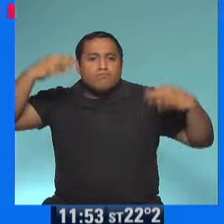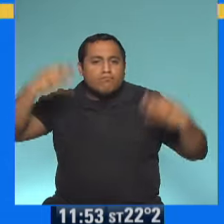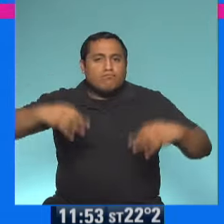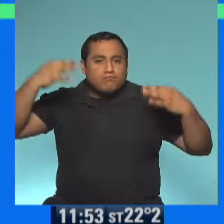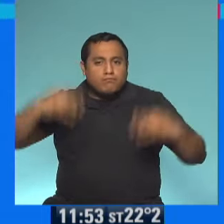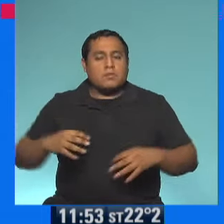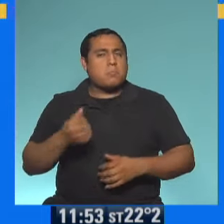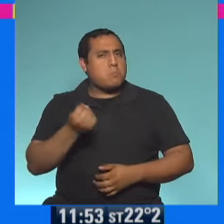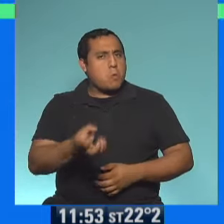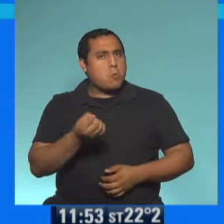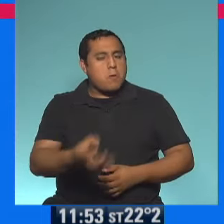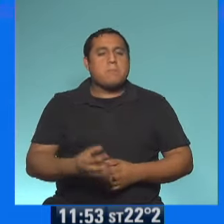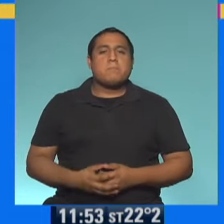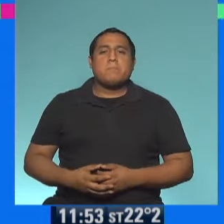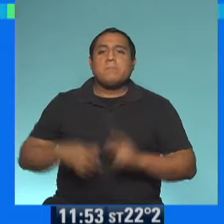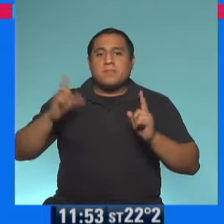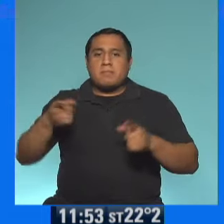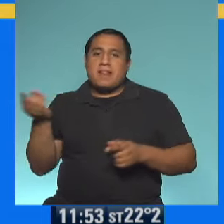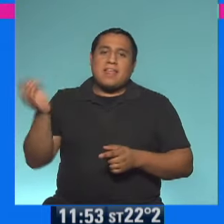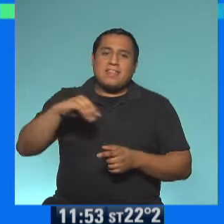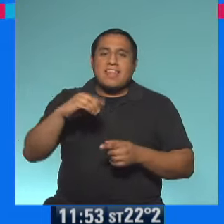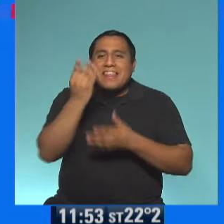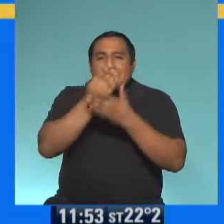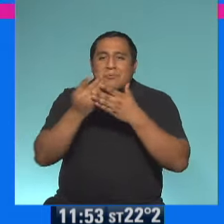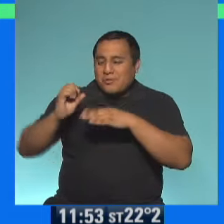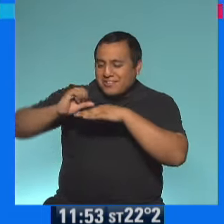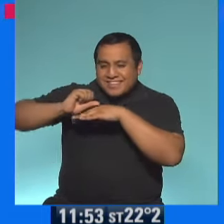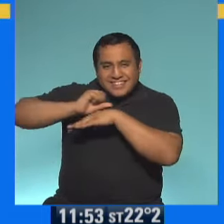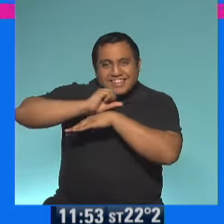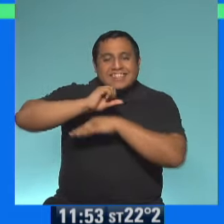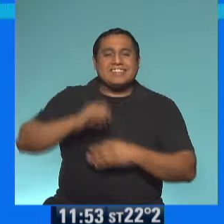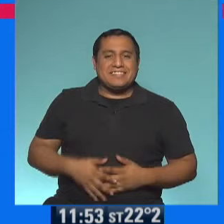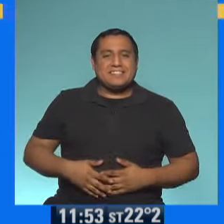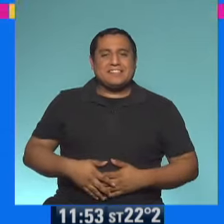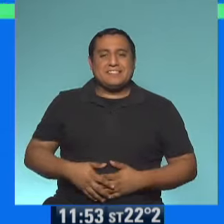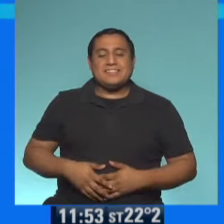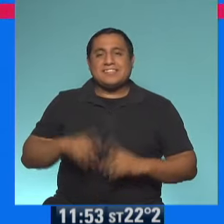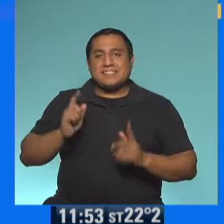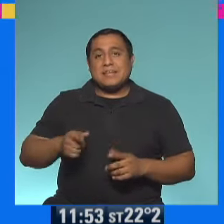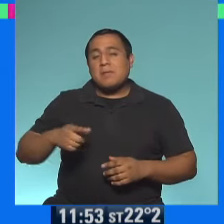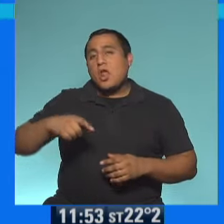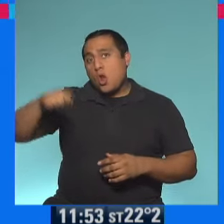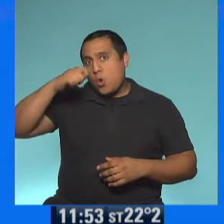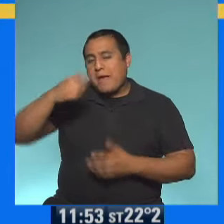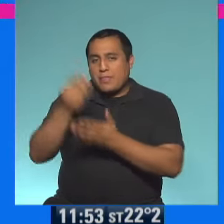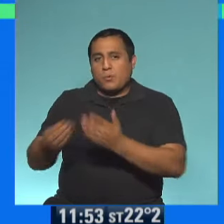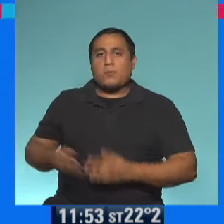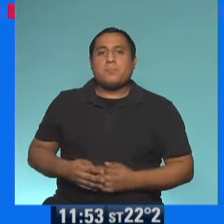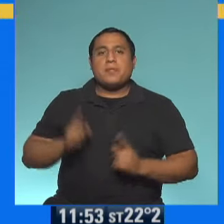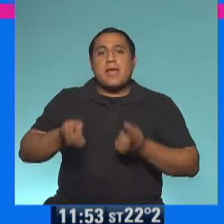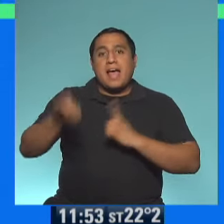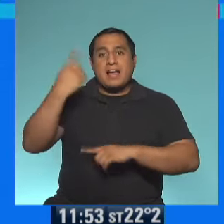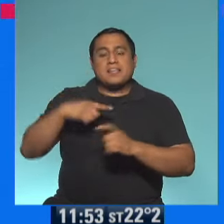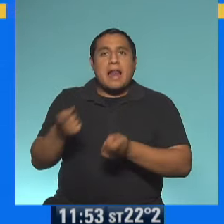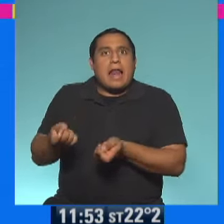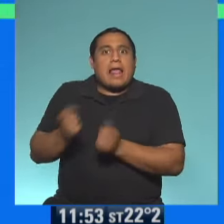Iván, esa lupa. Y también nos agregó un caracolito al lado. Claro, lo mira ahí con el vaso y también puso una lupa de sticker. Ayer me regalaron un